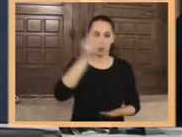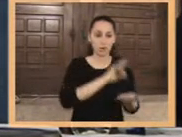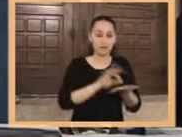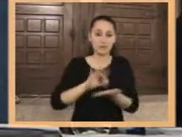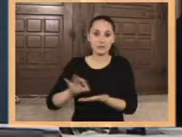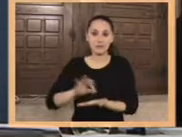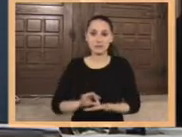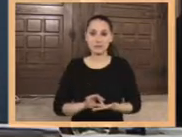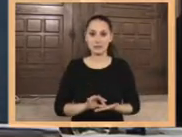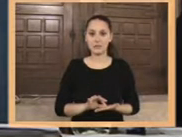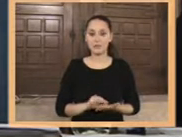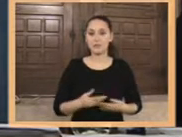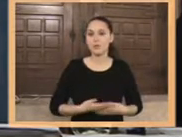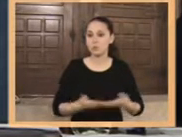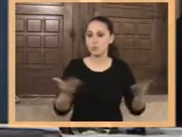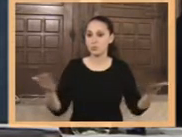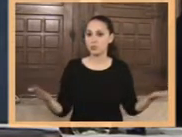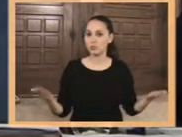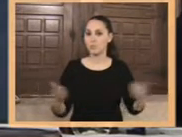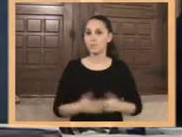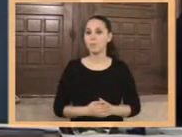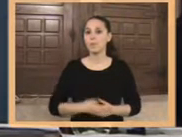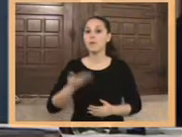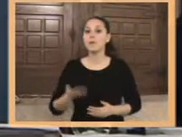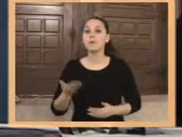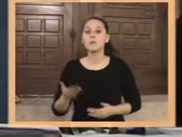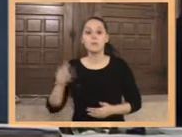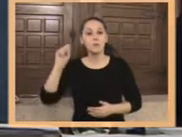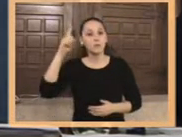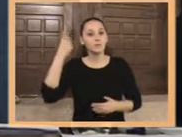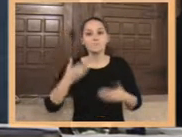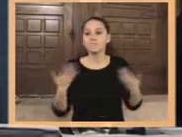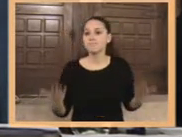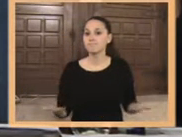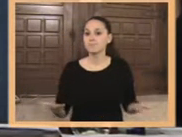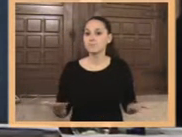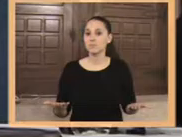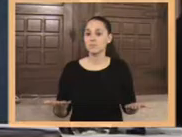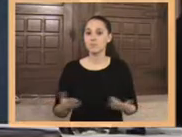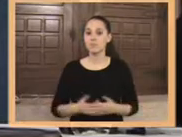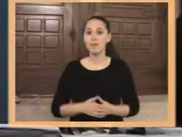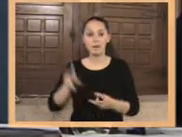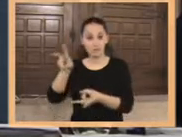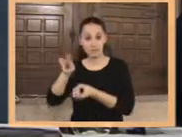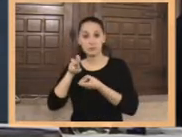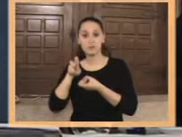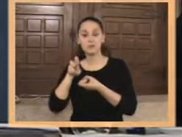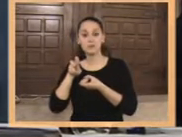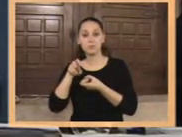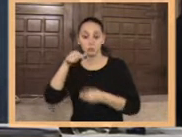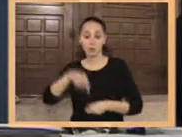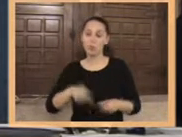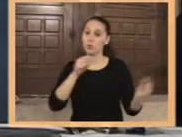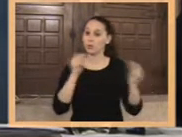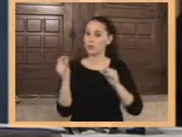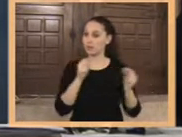que ofrecen al ciudadano. La principal fuente de financiación de las entidades locales son los tributos, primordialmente, que es el que hoy se está debatiendo y